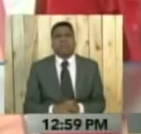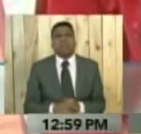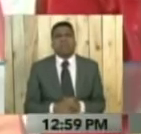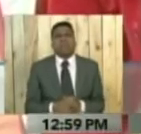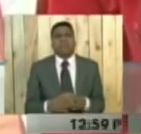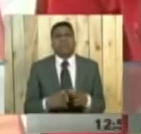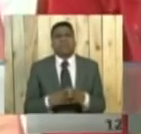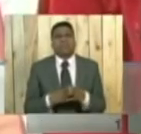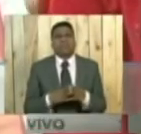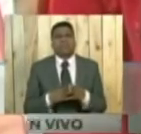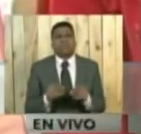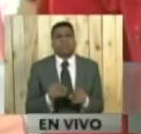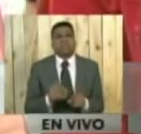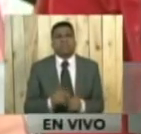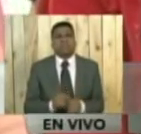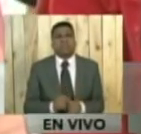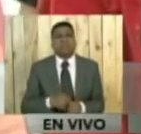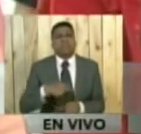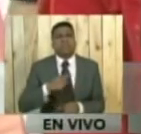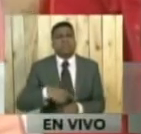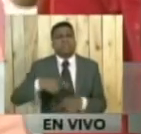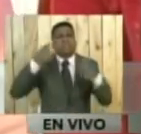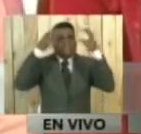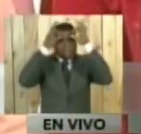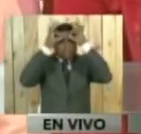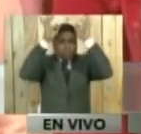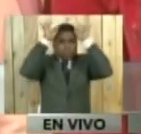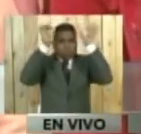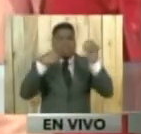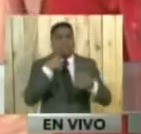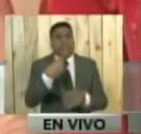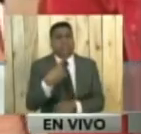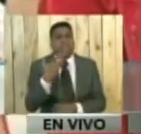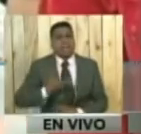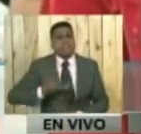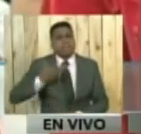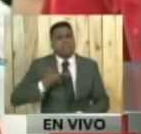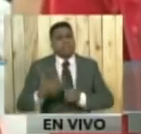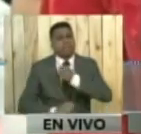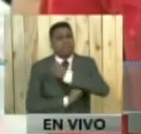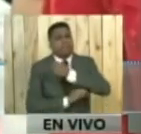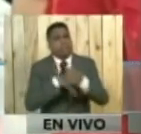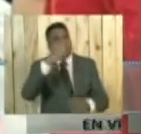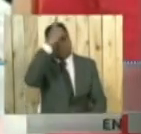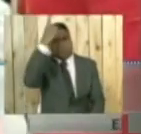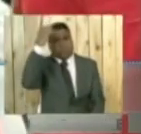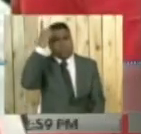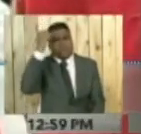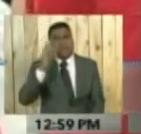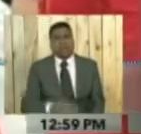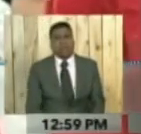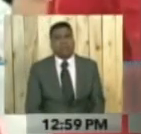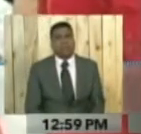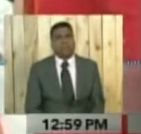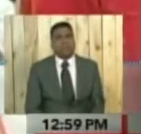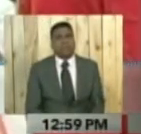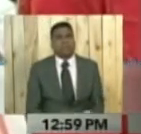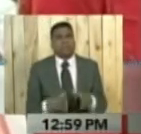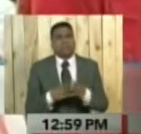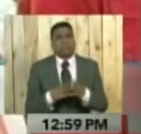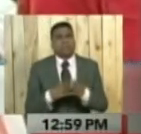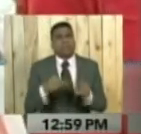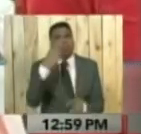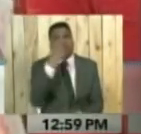valores. Simón Rodríguez decía una cosa que es fundamental, Diosdado, porque, y camaradas, porque